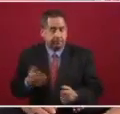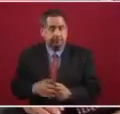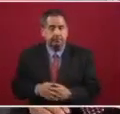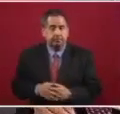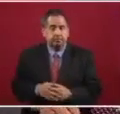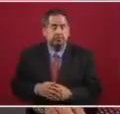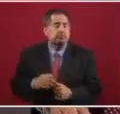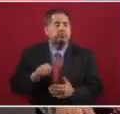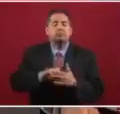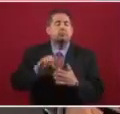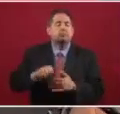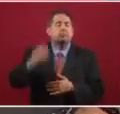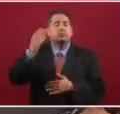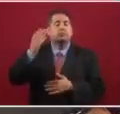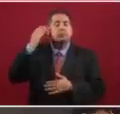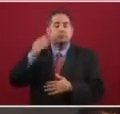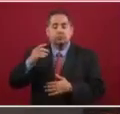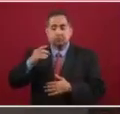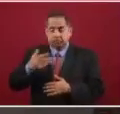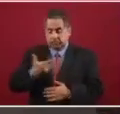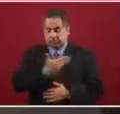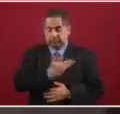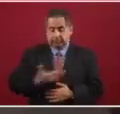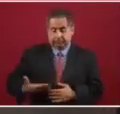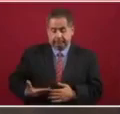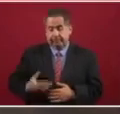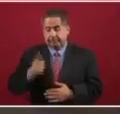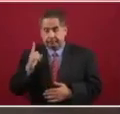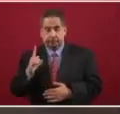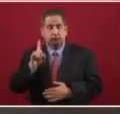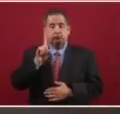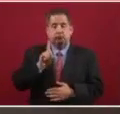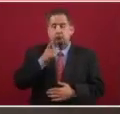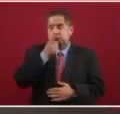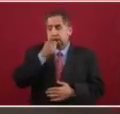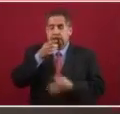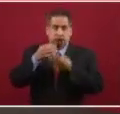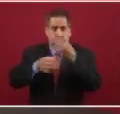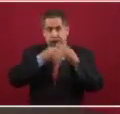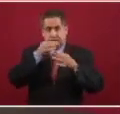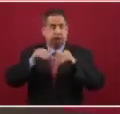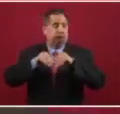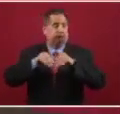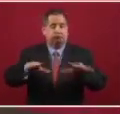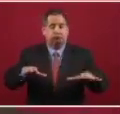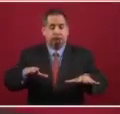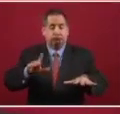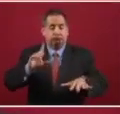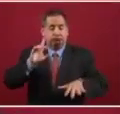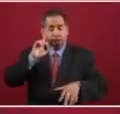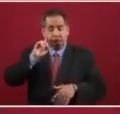el presidente dijera algo y al día siguiente